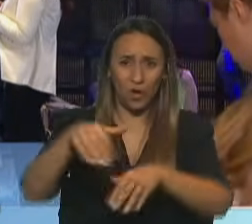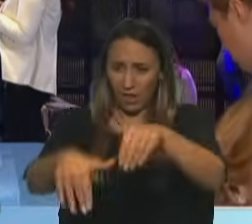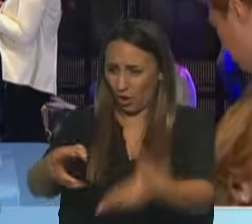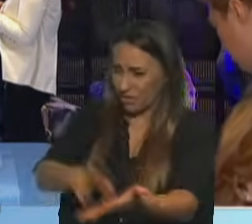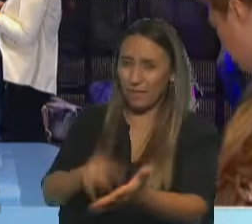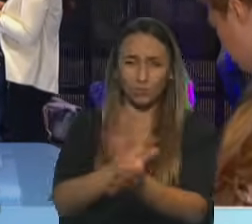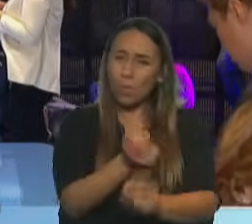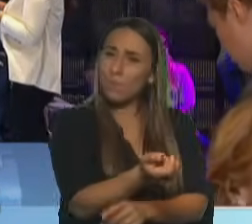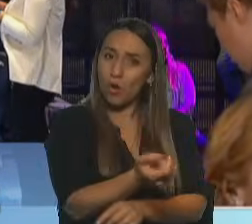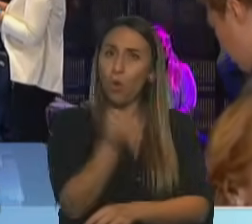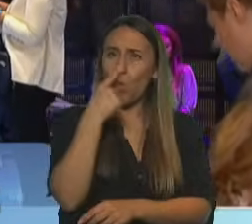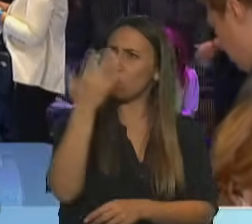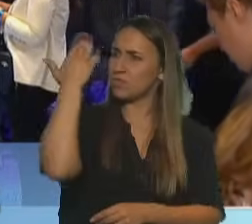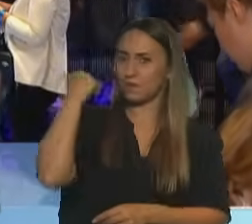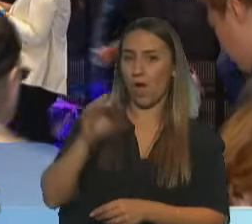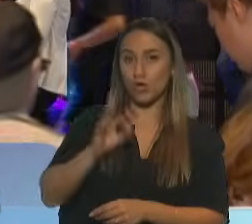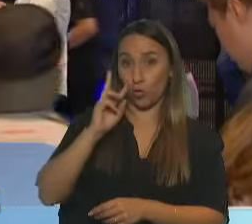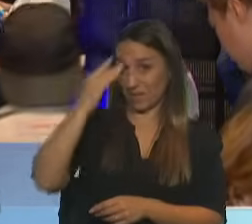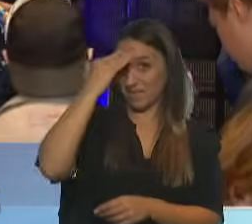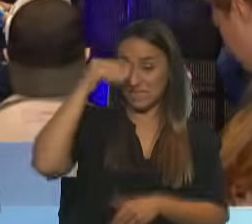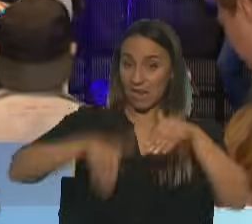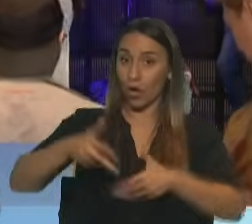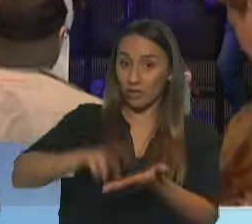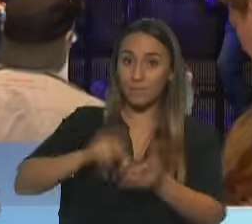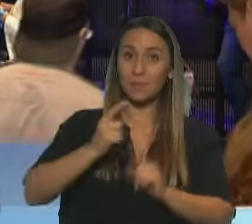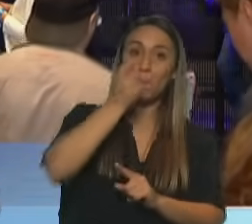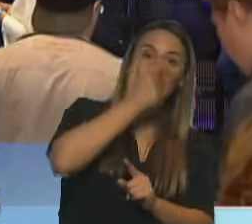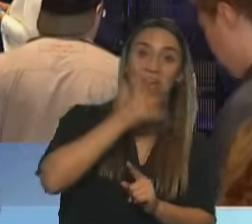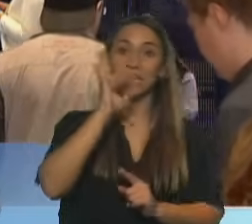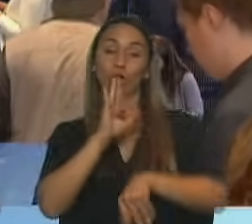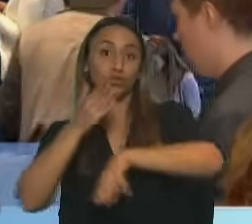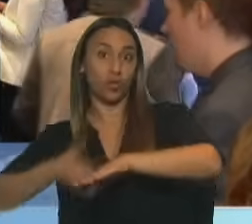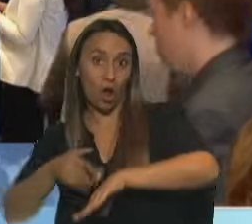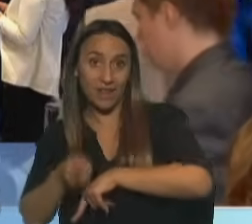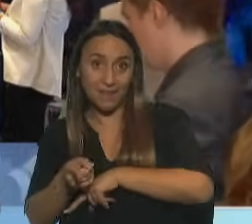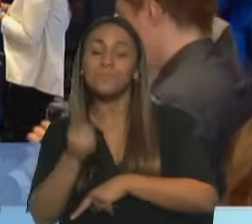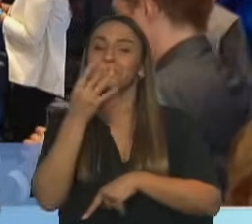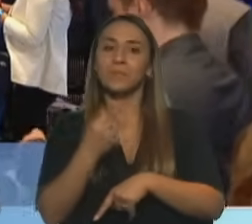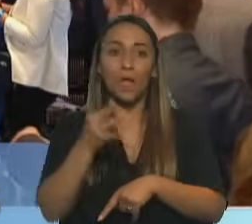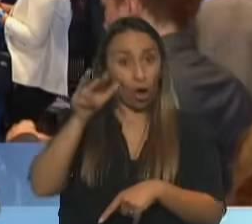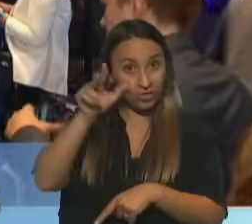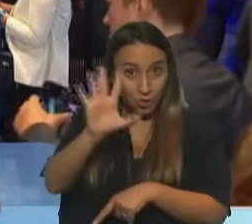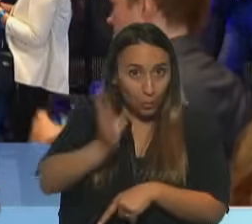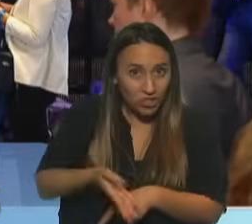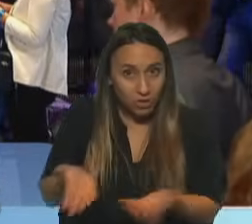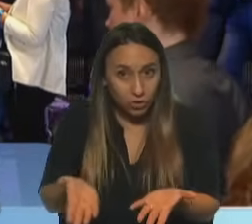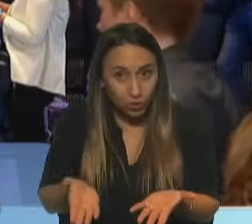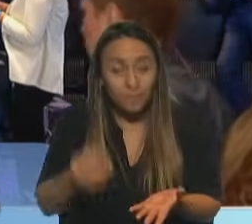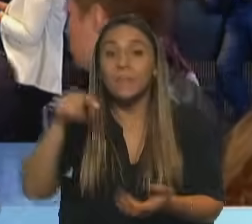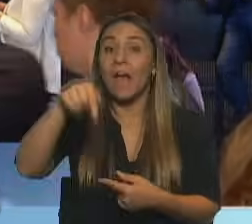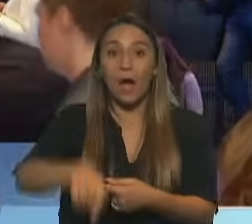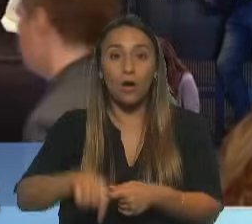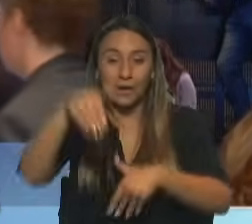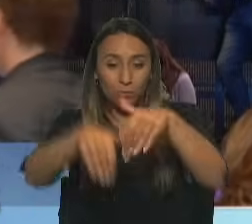sido el 82%, si no me Exacto. equivoco, en el 2015, ¿no? Sí. Macri, Scioli, Sofía, exacto. Sí, y bajó también la primera vuelta respecto, o sea,